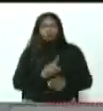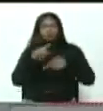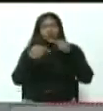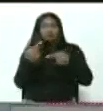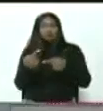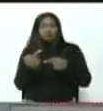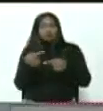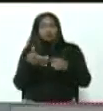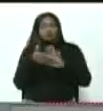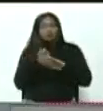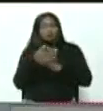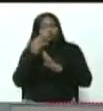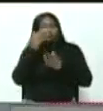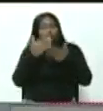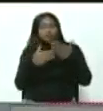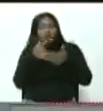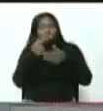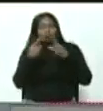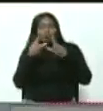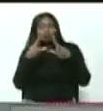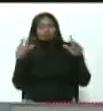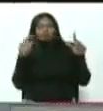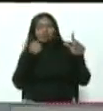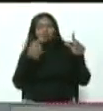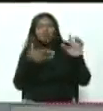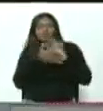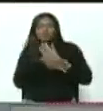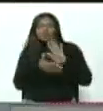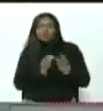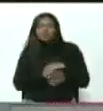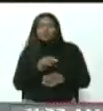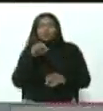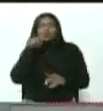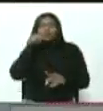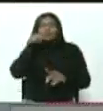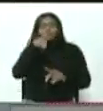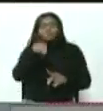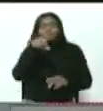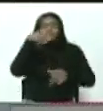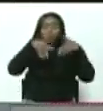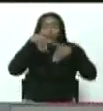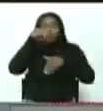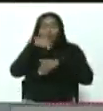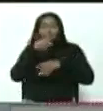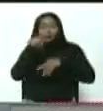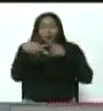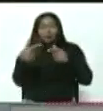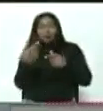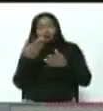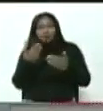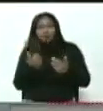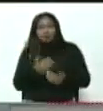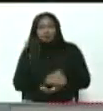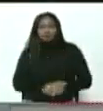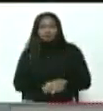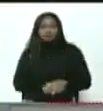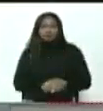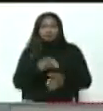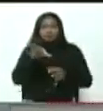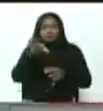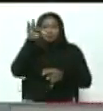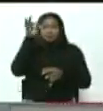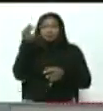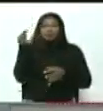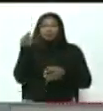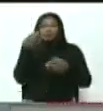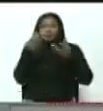sale, otra pantalla que dice, votar, la toca. Y después que sale, el papelito. Y